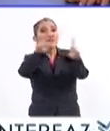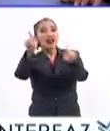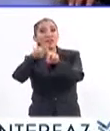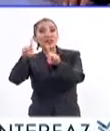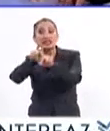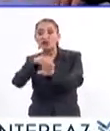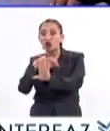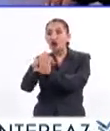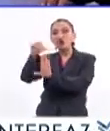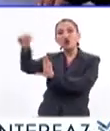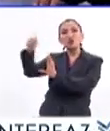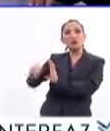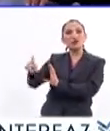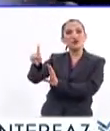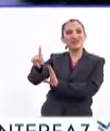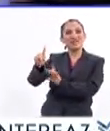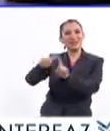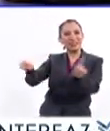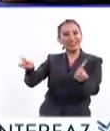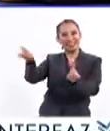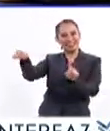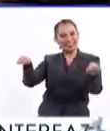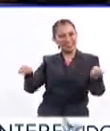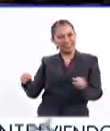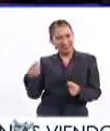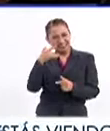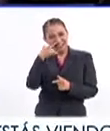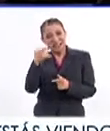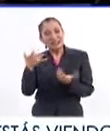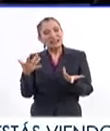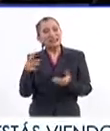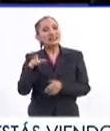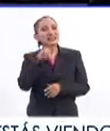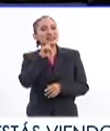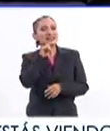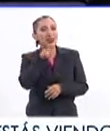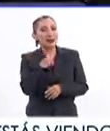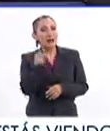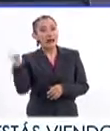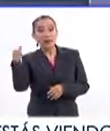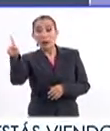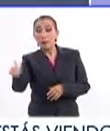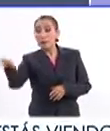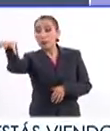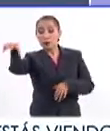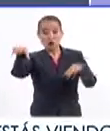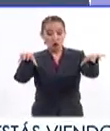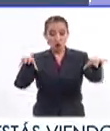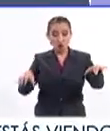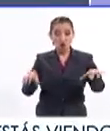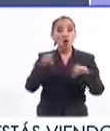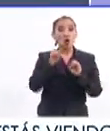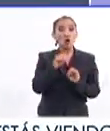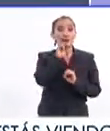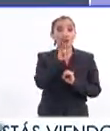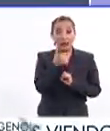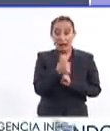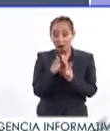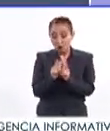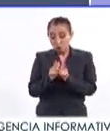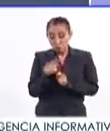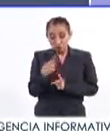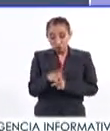en oposición, pues, a los otros pueblos. Claro. Y básicamente, pues, cada pueblo e inclusive cada